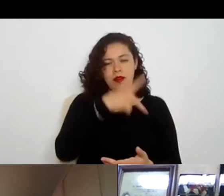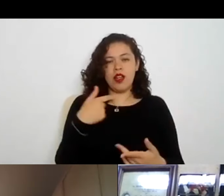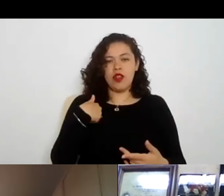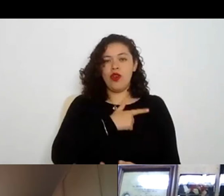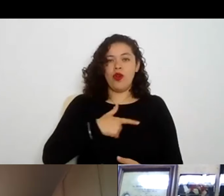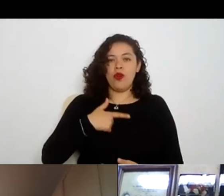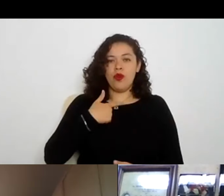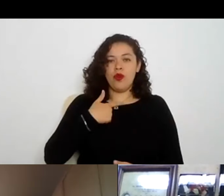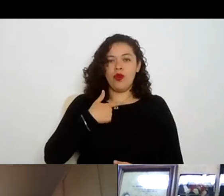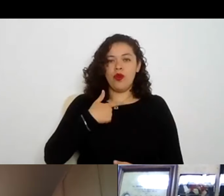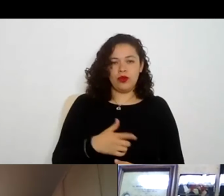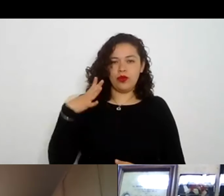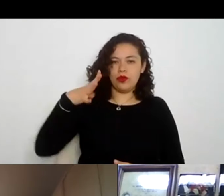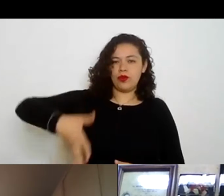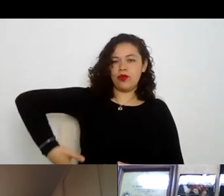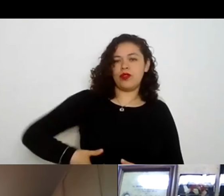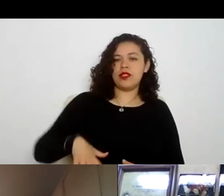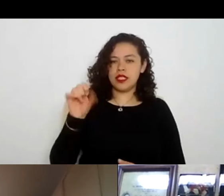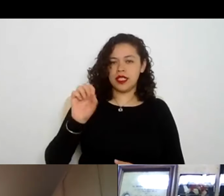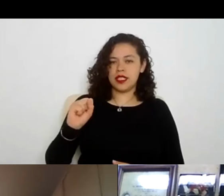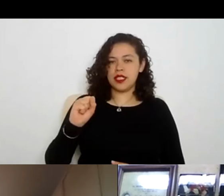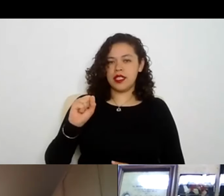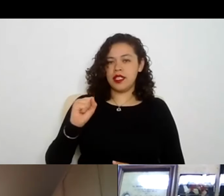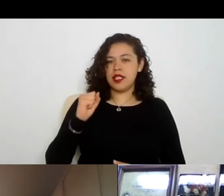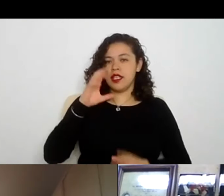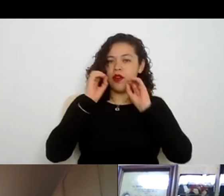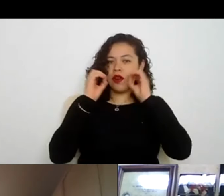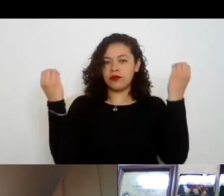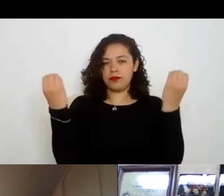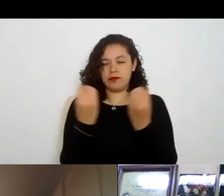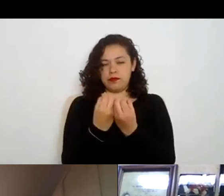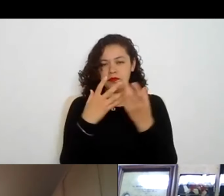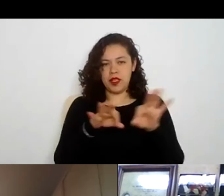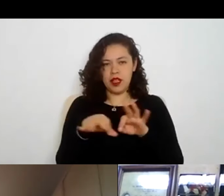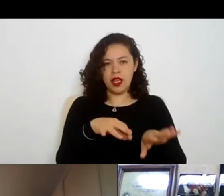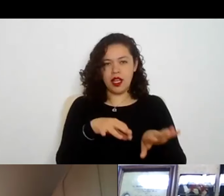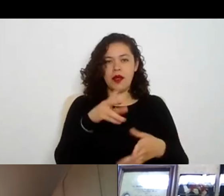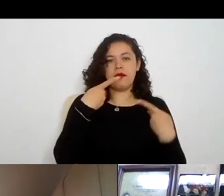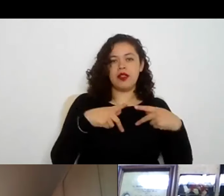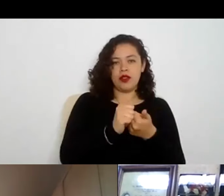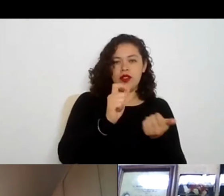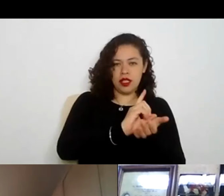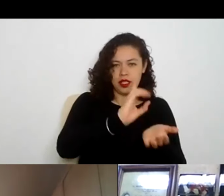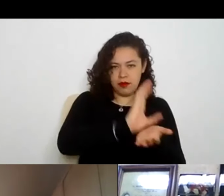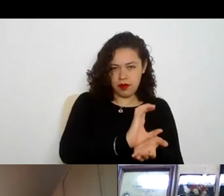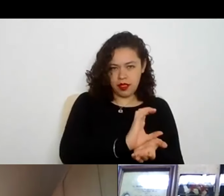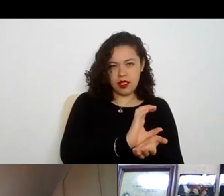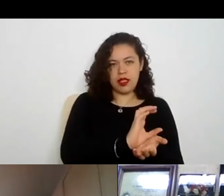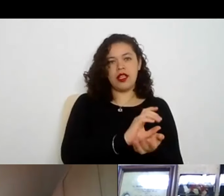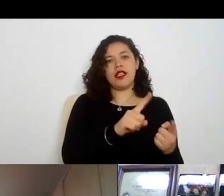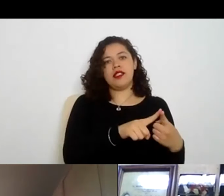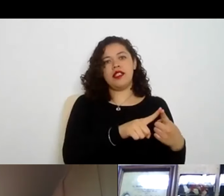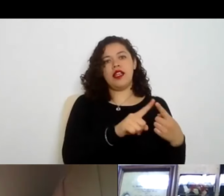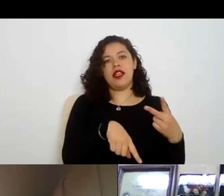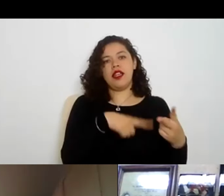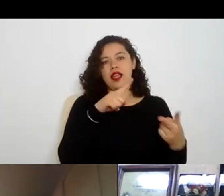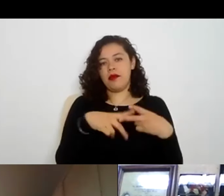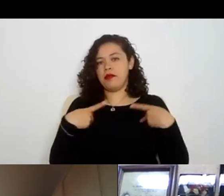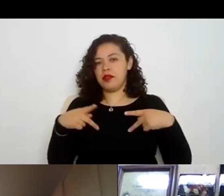con más de 60 organizaciones de todo tipo, desde personas con discapacidad intelectual, personas con discapacidad